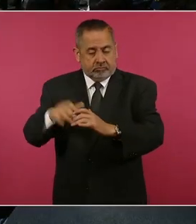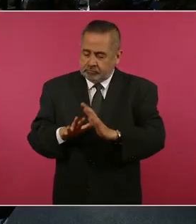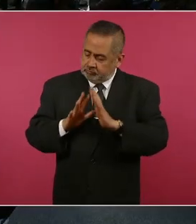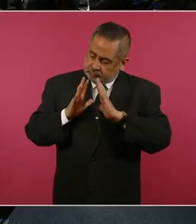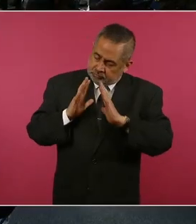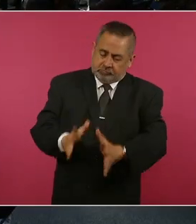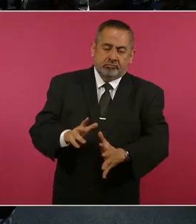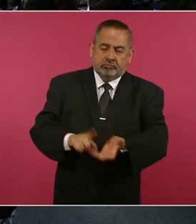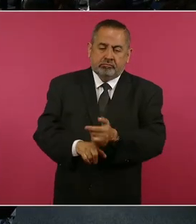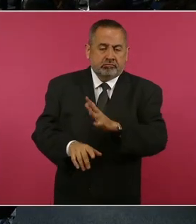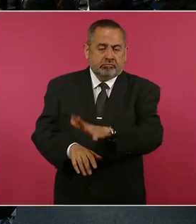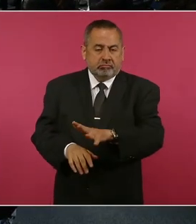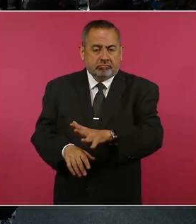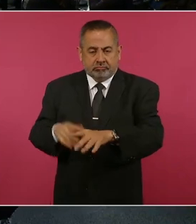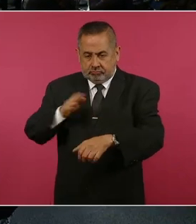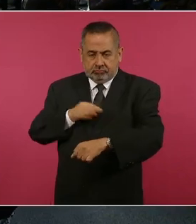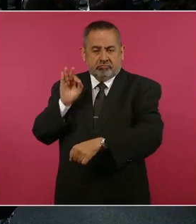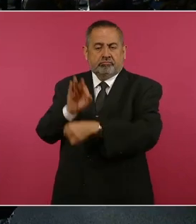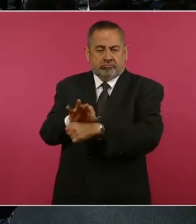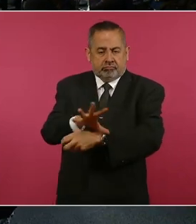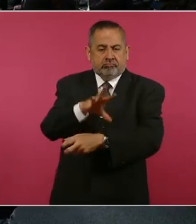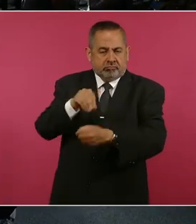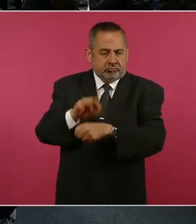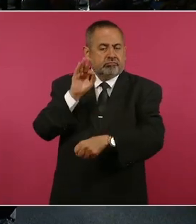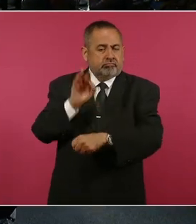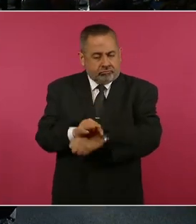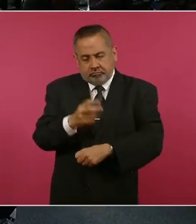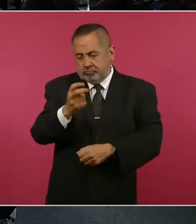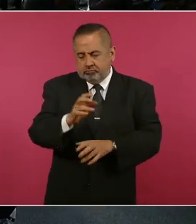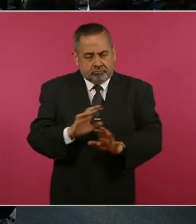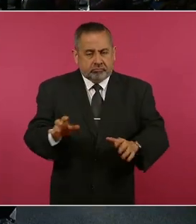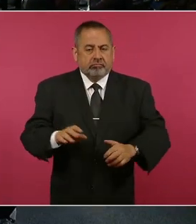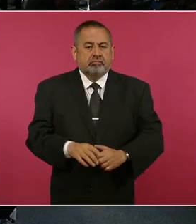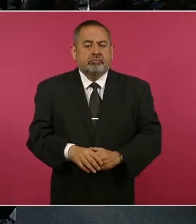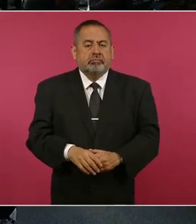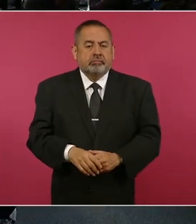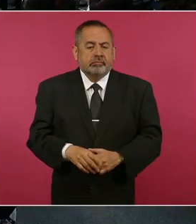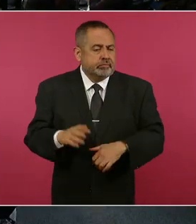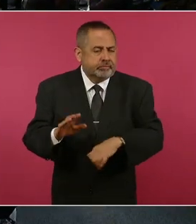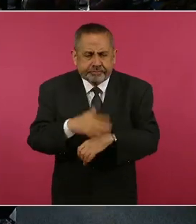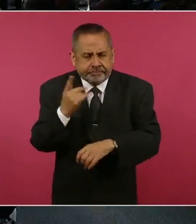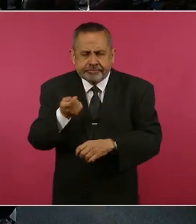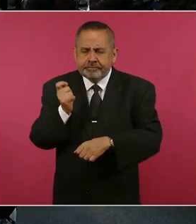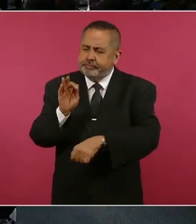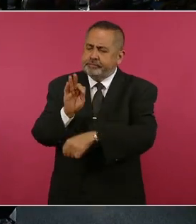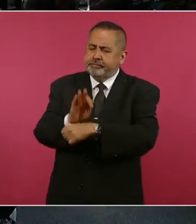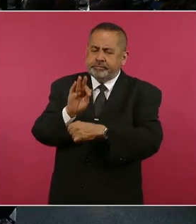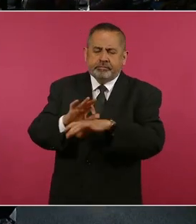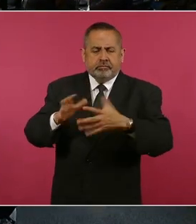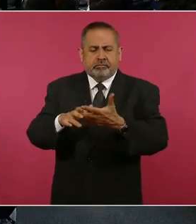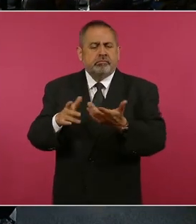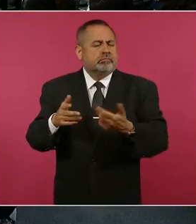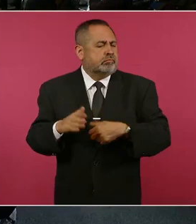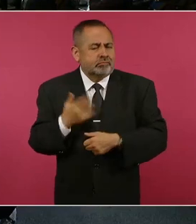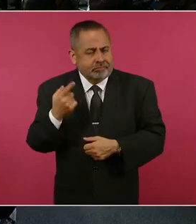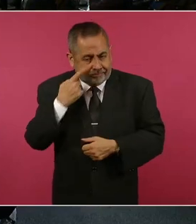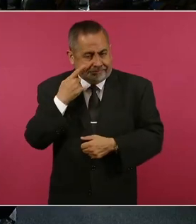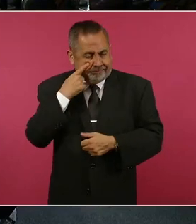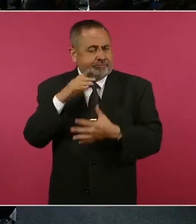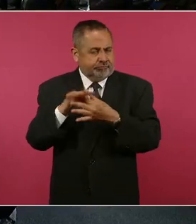Al contrario, lo que estamos haciendo es fortaleciendo esos fondos. ¿Por qué los estamos fortaleciendo?